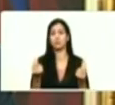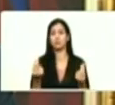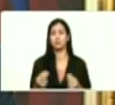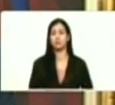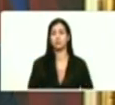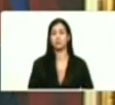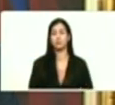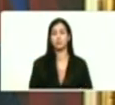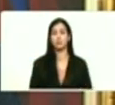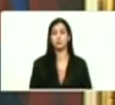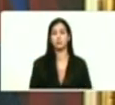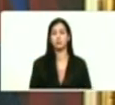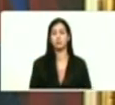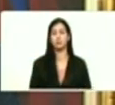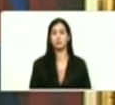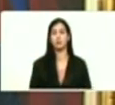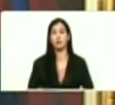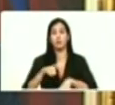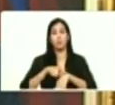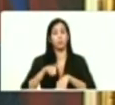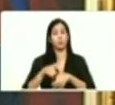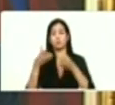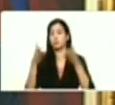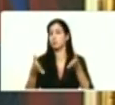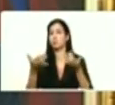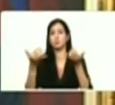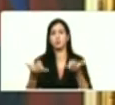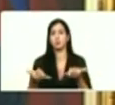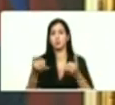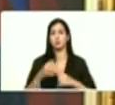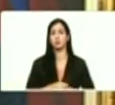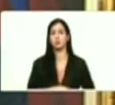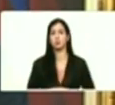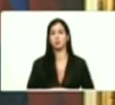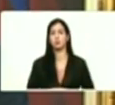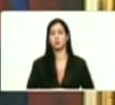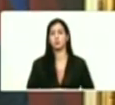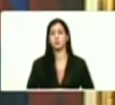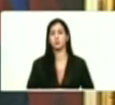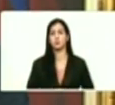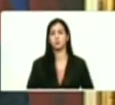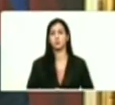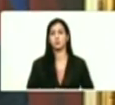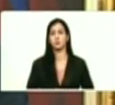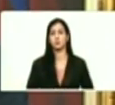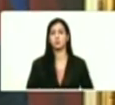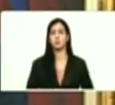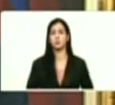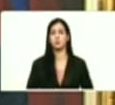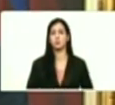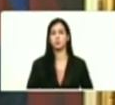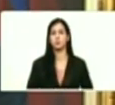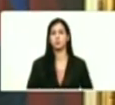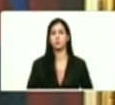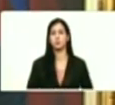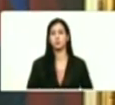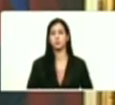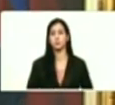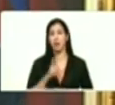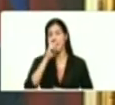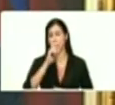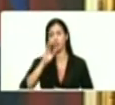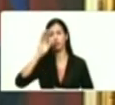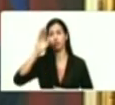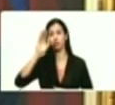y ha llegado la hora de que también instalemos de ahora para los años futuros